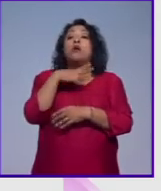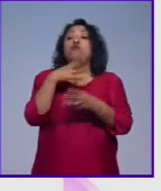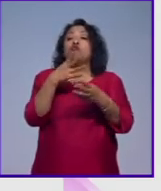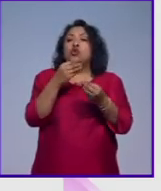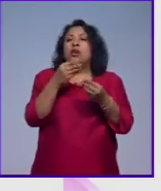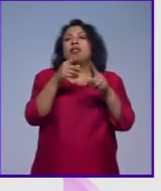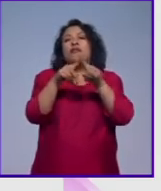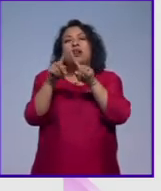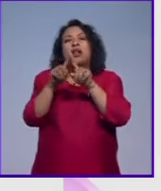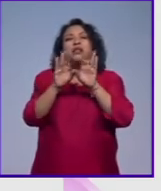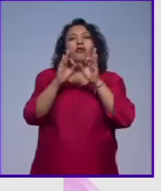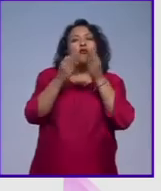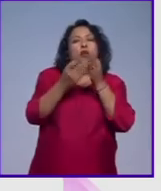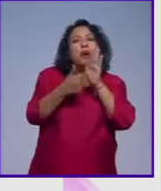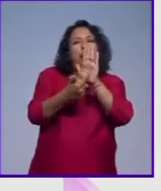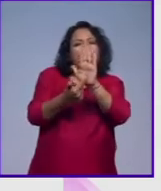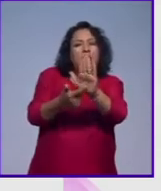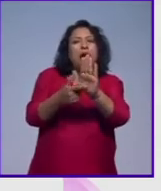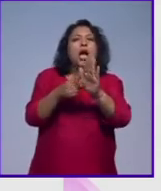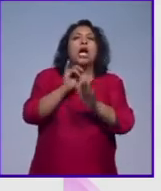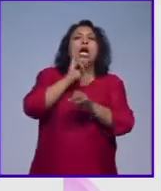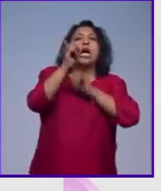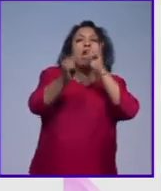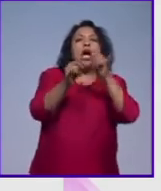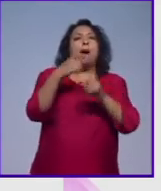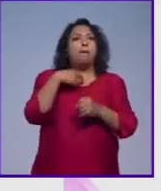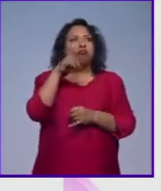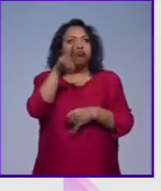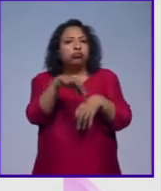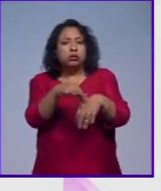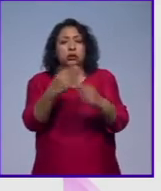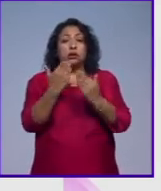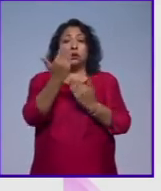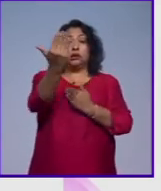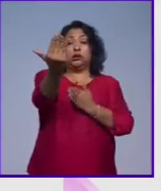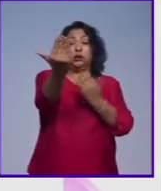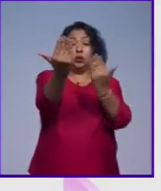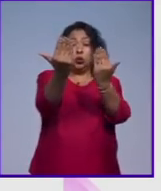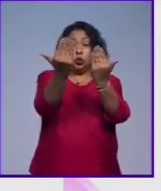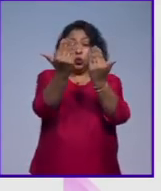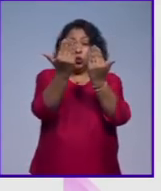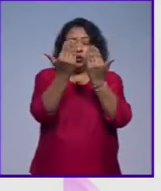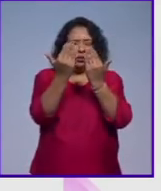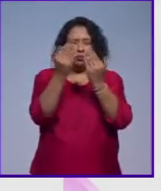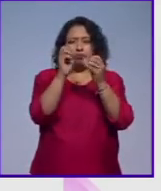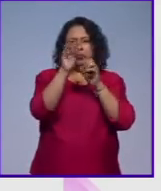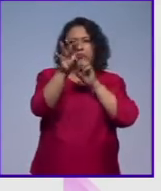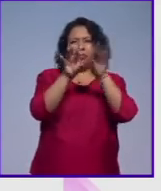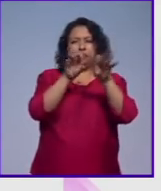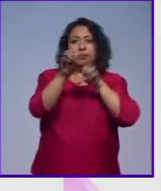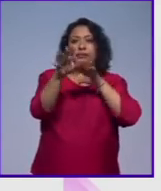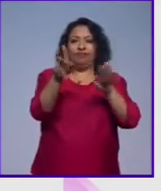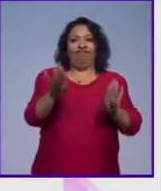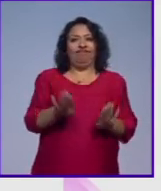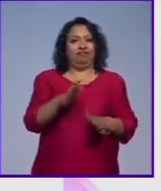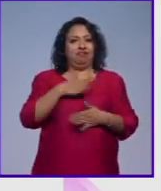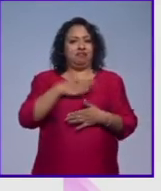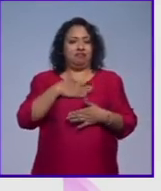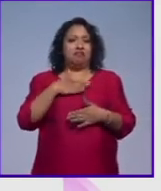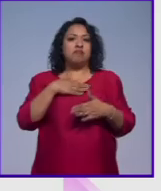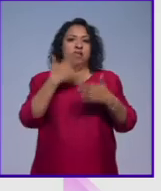de muchas manchas que en la distancia se ven realistas, pero al acercarte te das cuenta que es una serie de manchas y eso hace muy característica mi